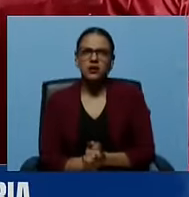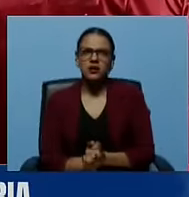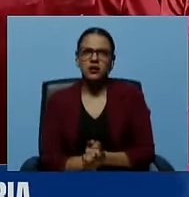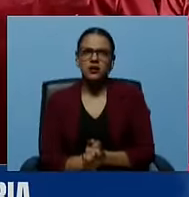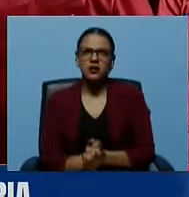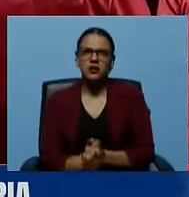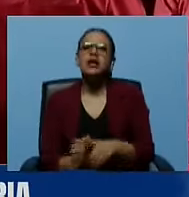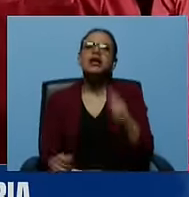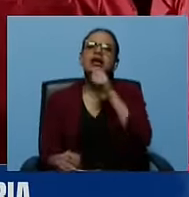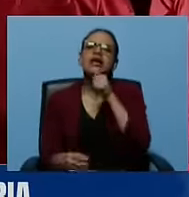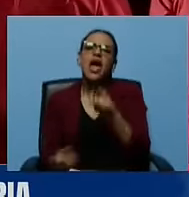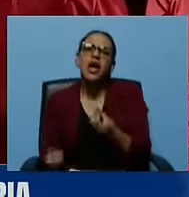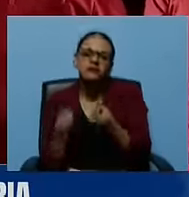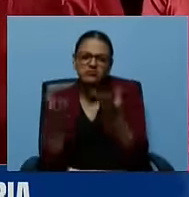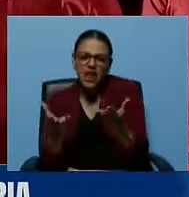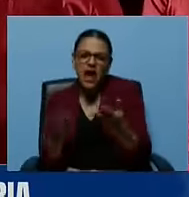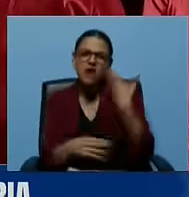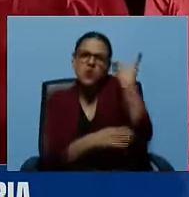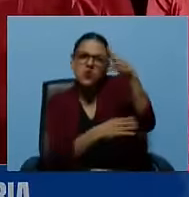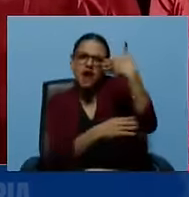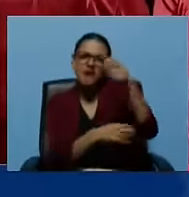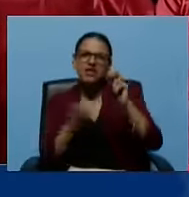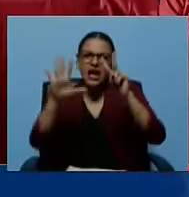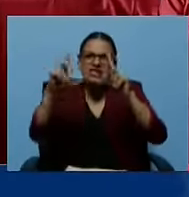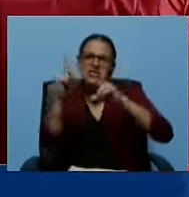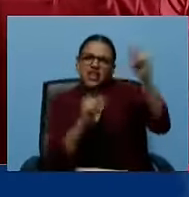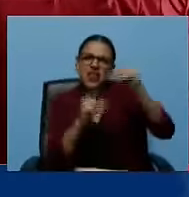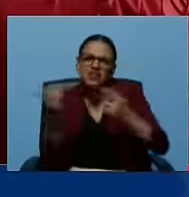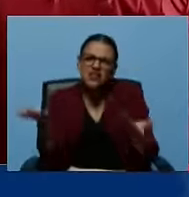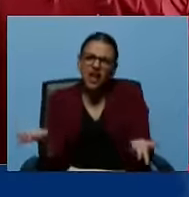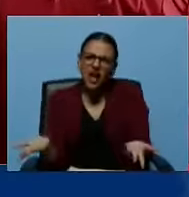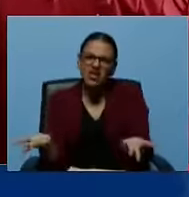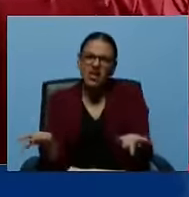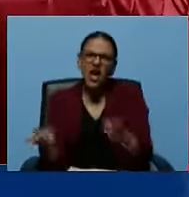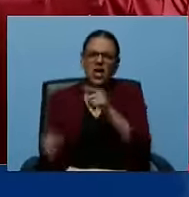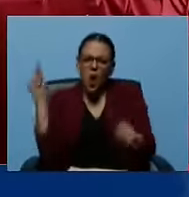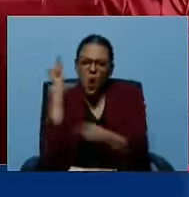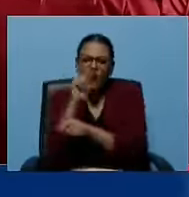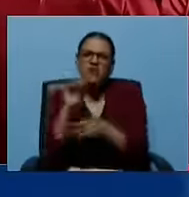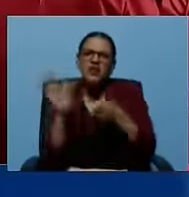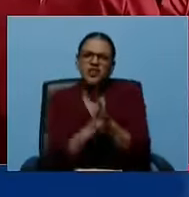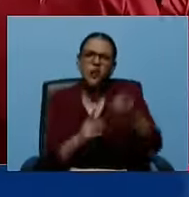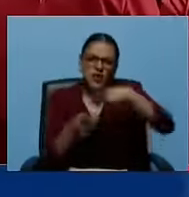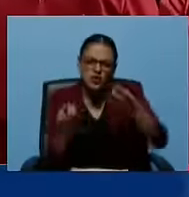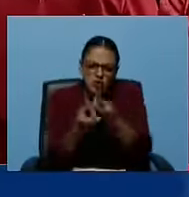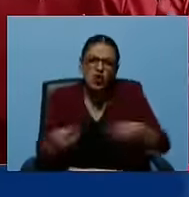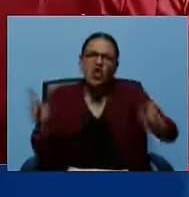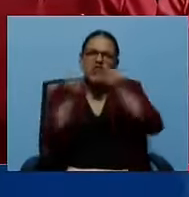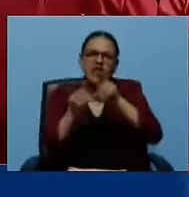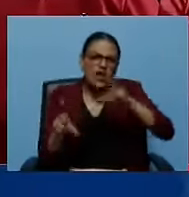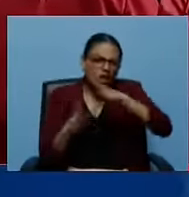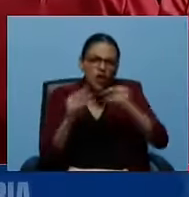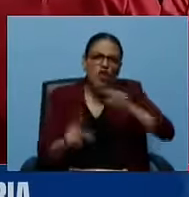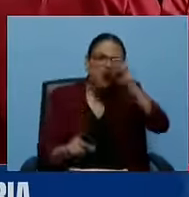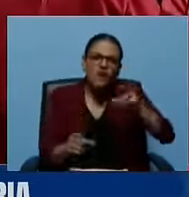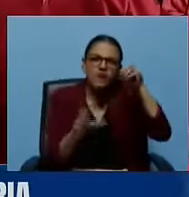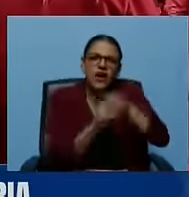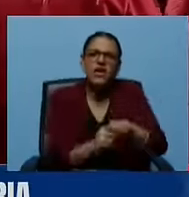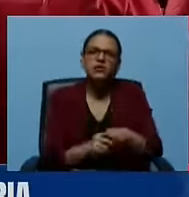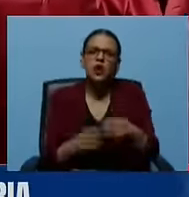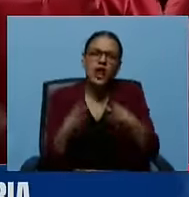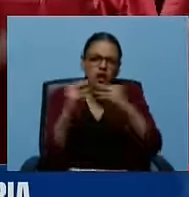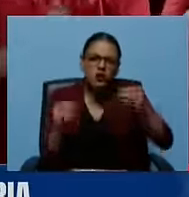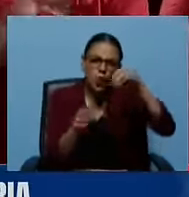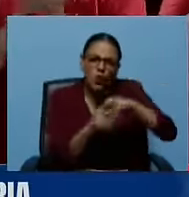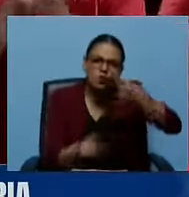Quien saca una bandera de 7 estrellas ofende el honor y la dignidad de todos los venezolanos y de todas